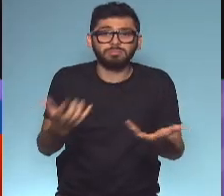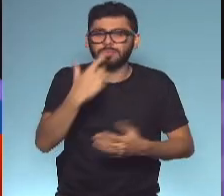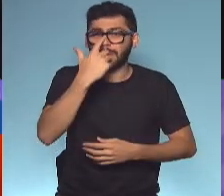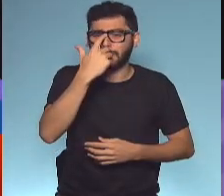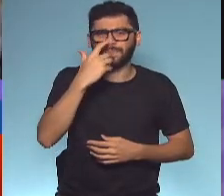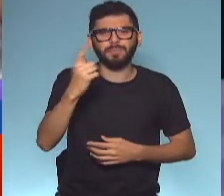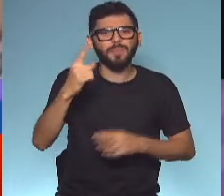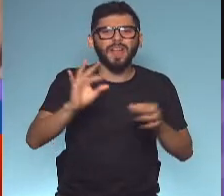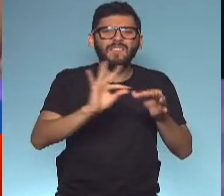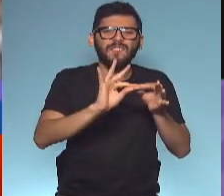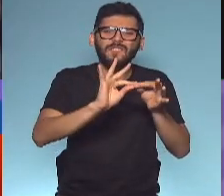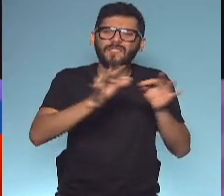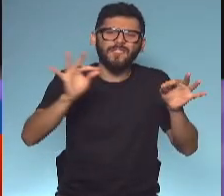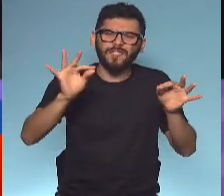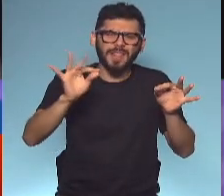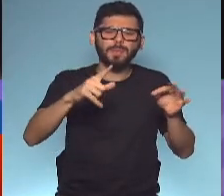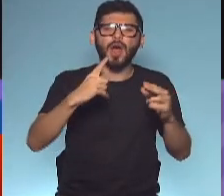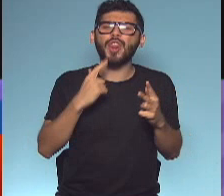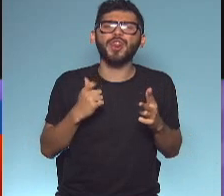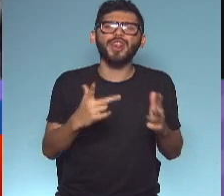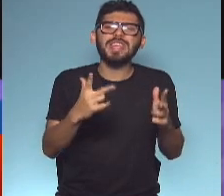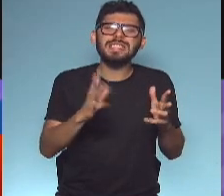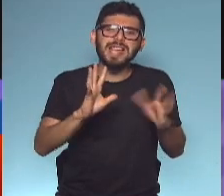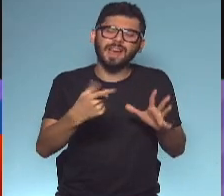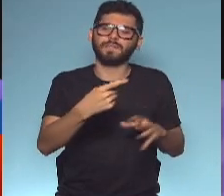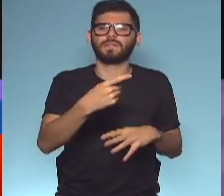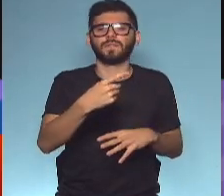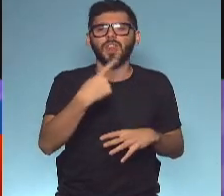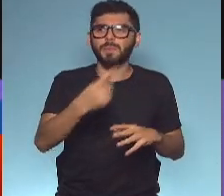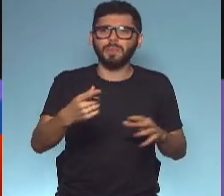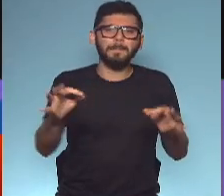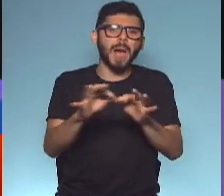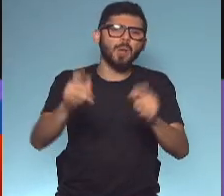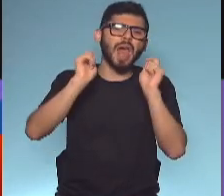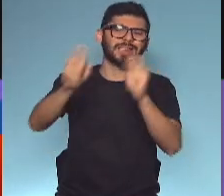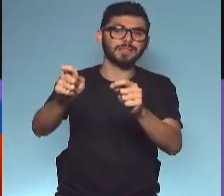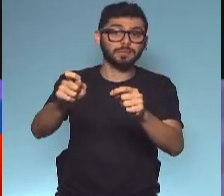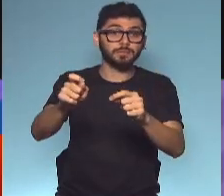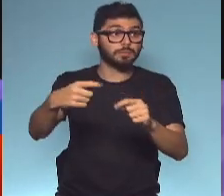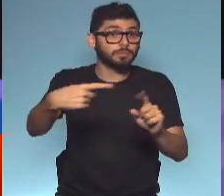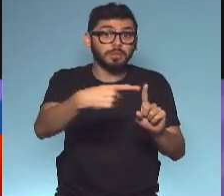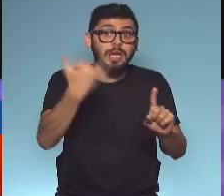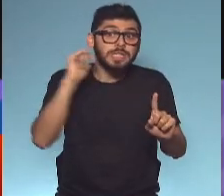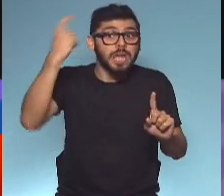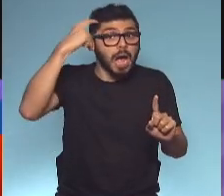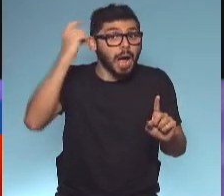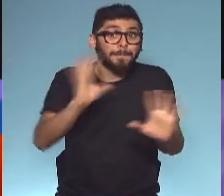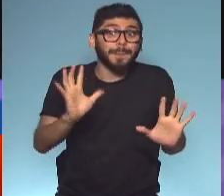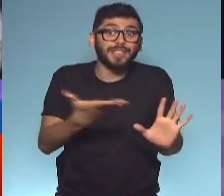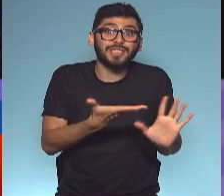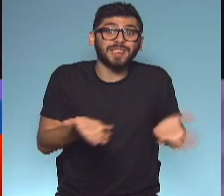esa frase, ¿no? Y cómo lo dice Patricia Bullrich. Bueno, entreguemos las Malvinas. Ellos ya lo tienen conceptualizado. Y aún